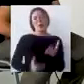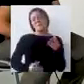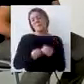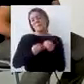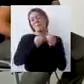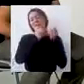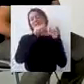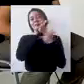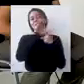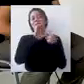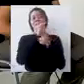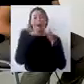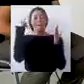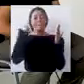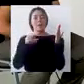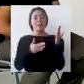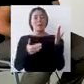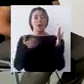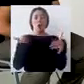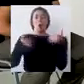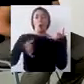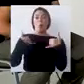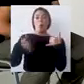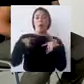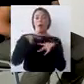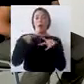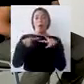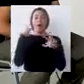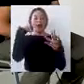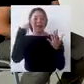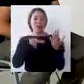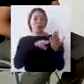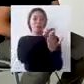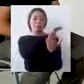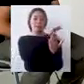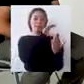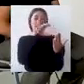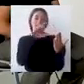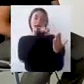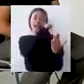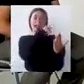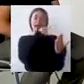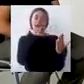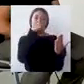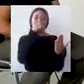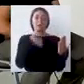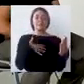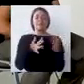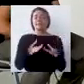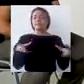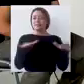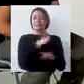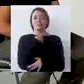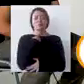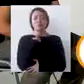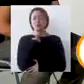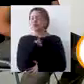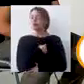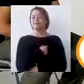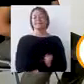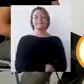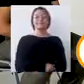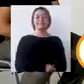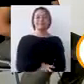una ciudad lectora a partir del juego y de la lectura del cómic, que es, son dos espacios supremamente agradables para los muchachos y las